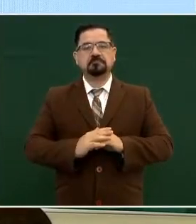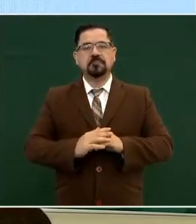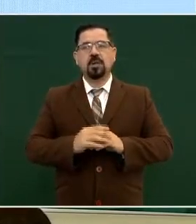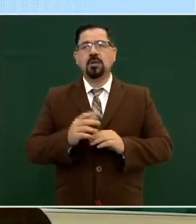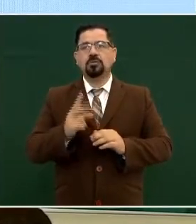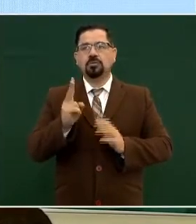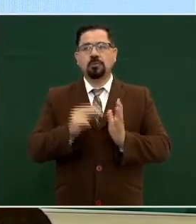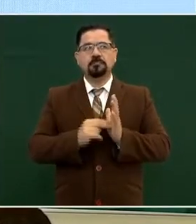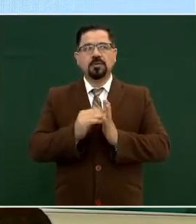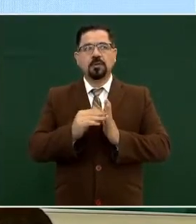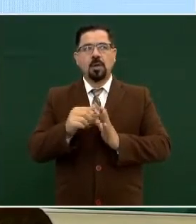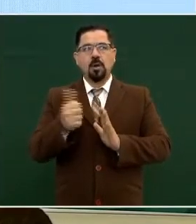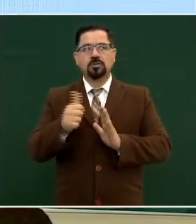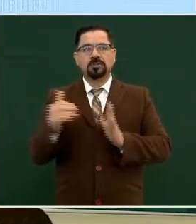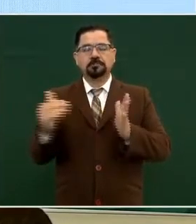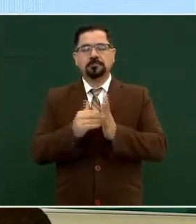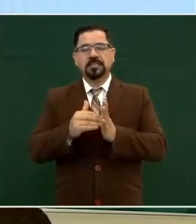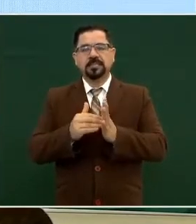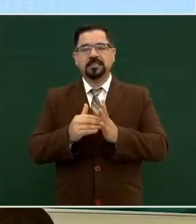2.011.000.